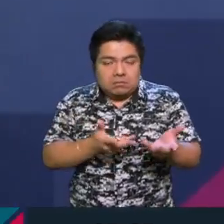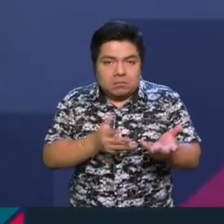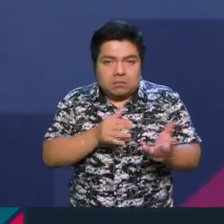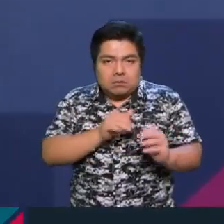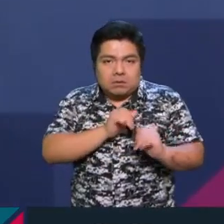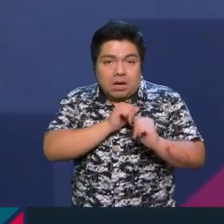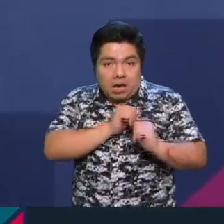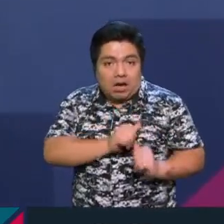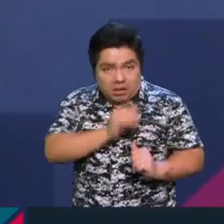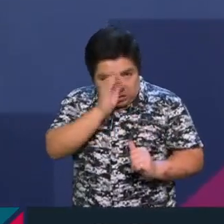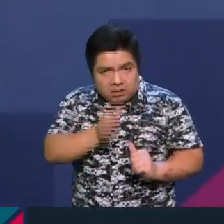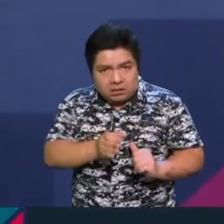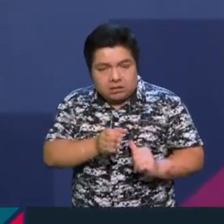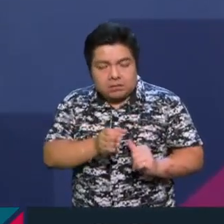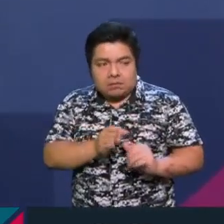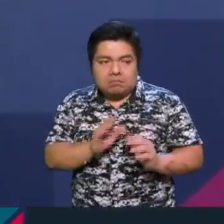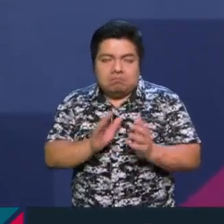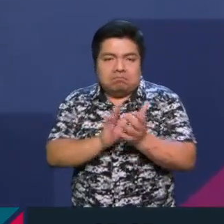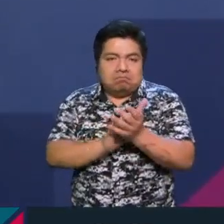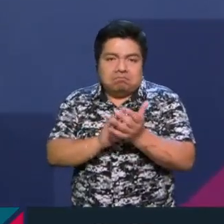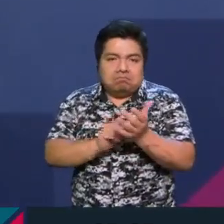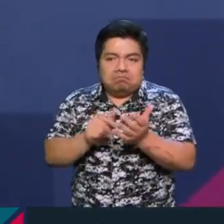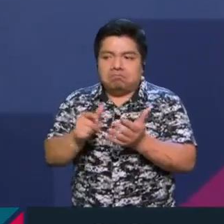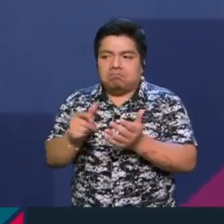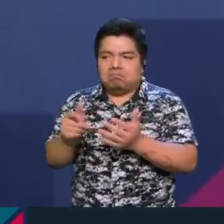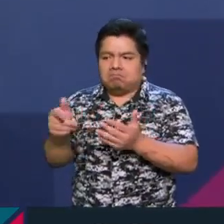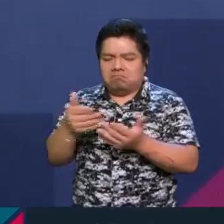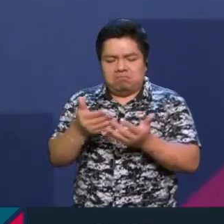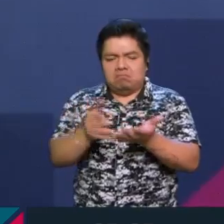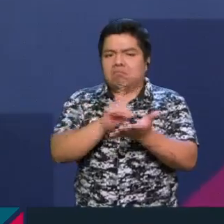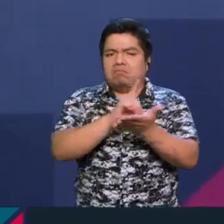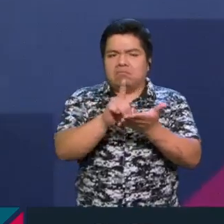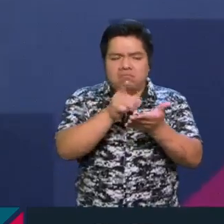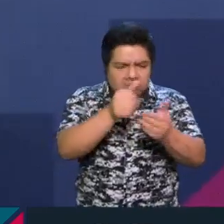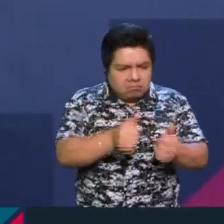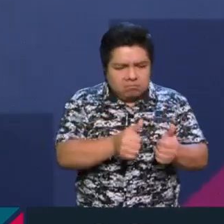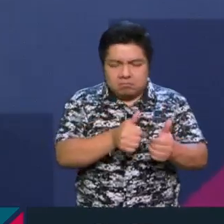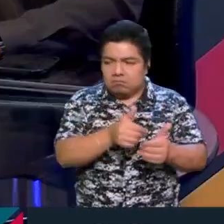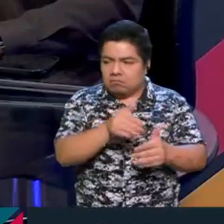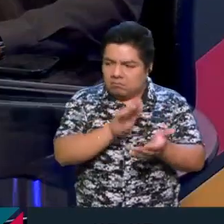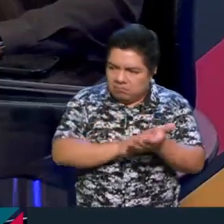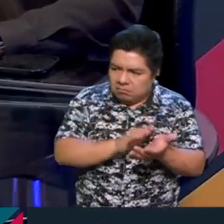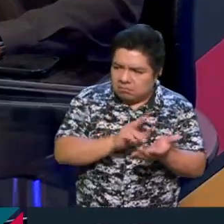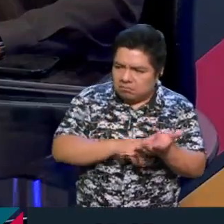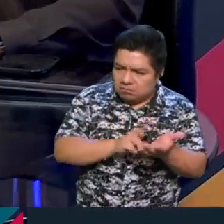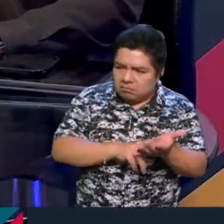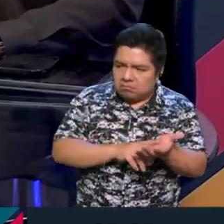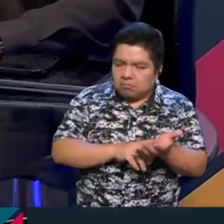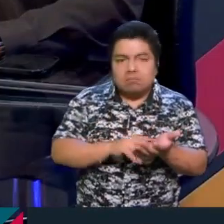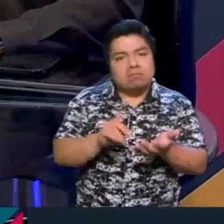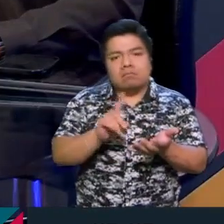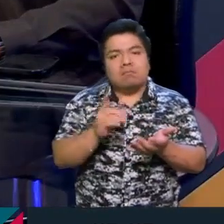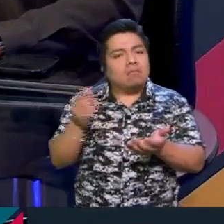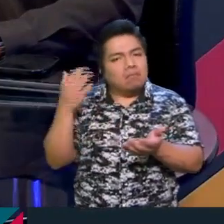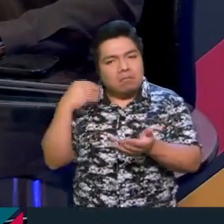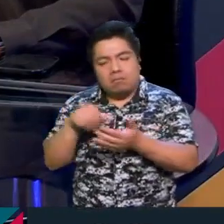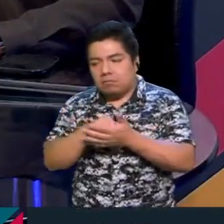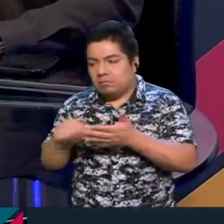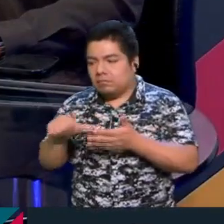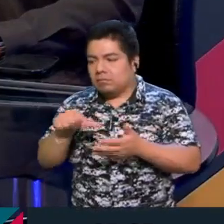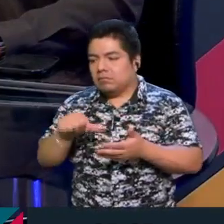país aceptaría que esta resolución es acorde a derecho y es legítima, y entonces, igual que las otras suspensiones